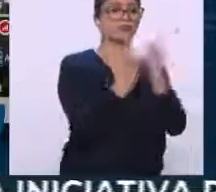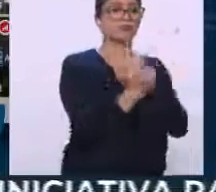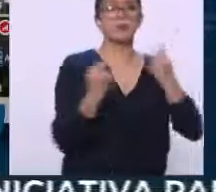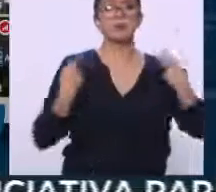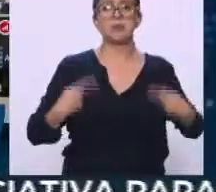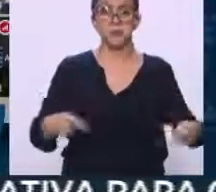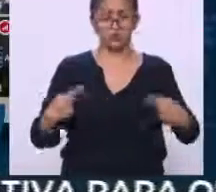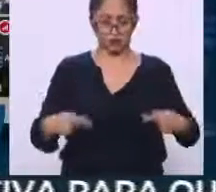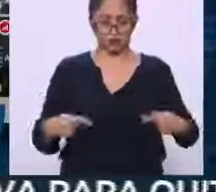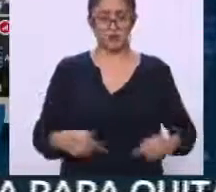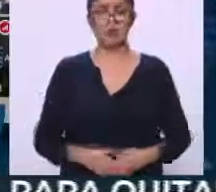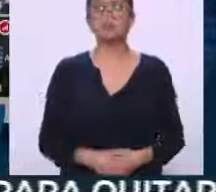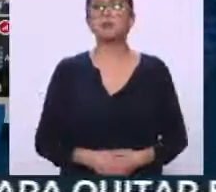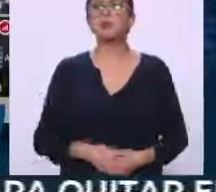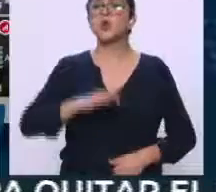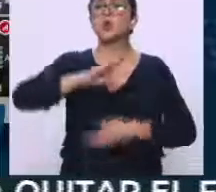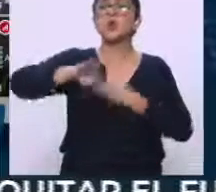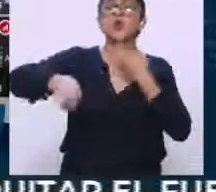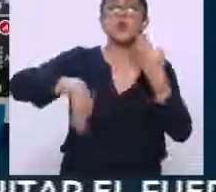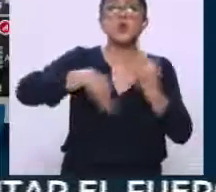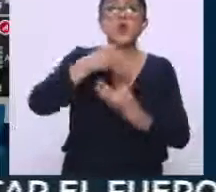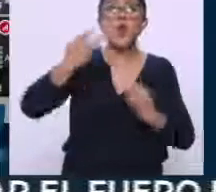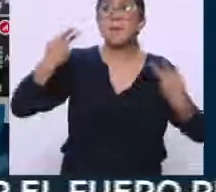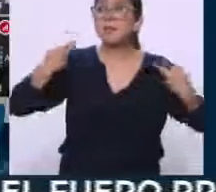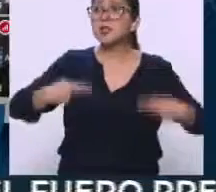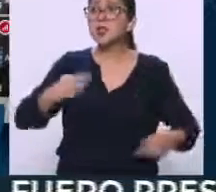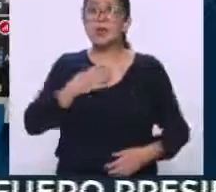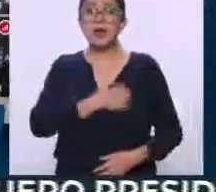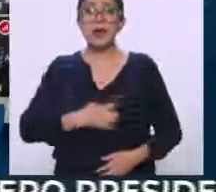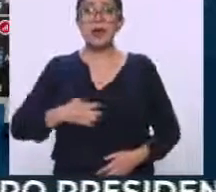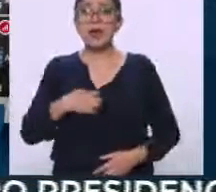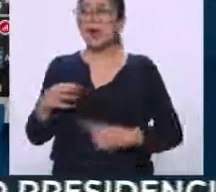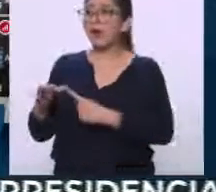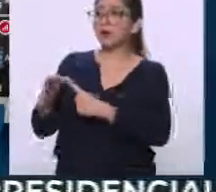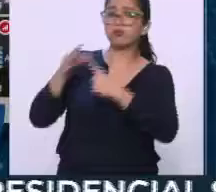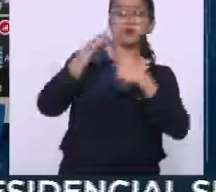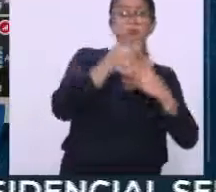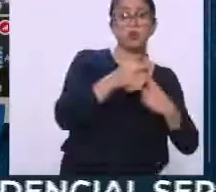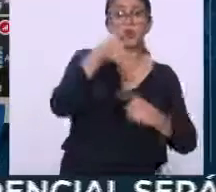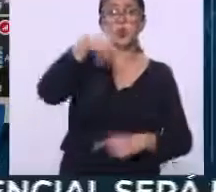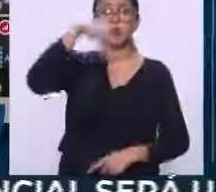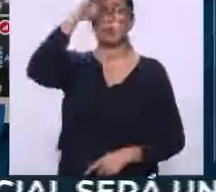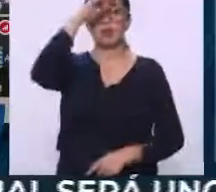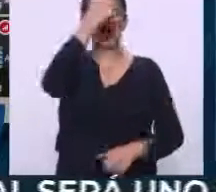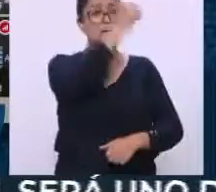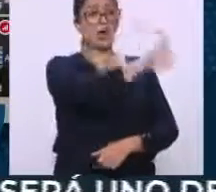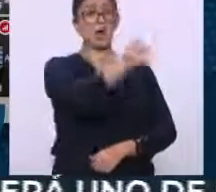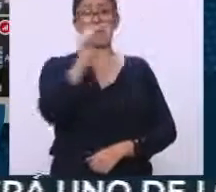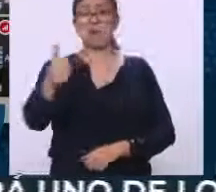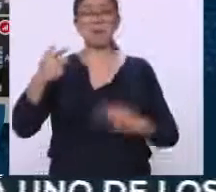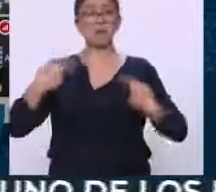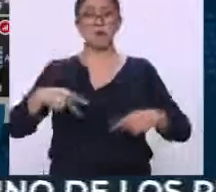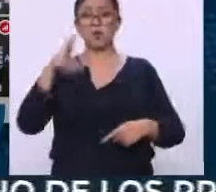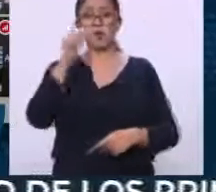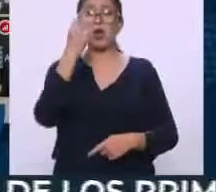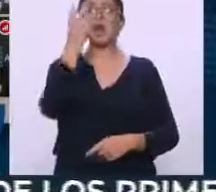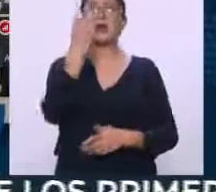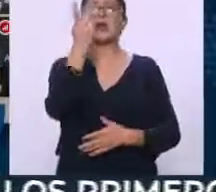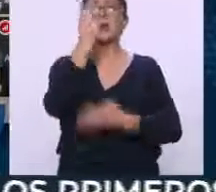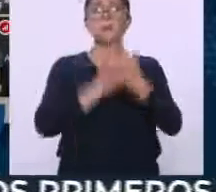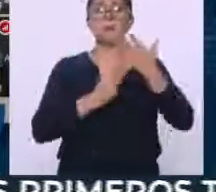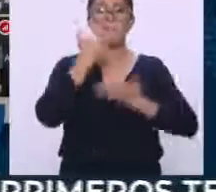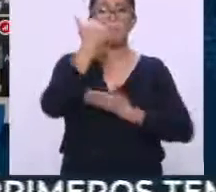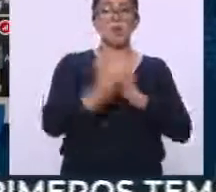de que quede porque no se trata de cosas personales, sino de un proyecto político, comunitario,